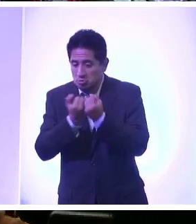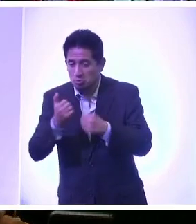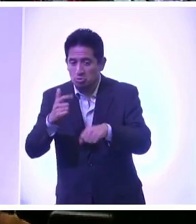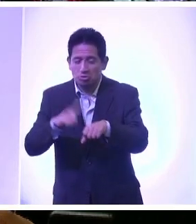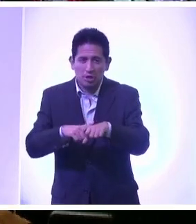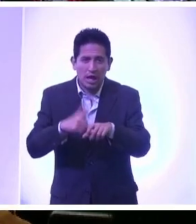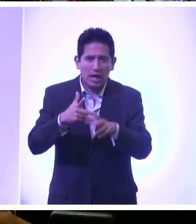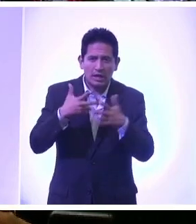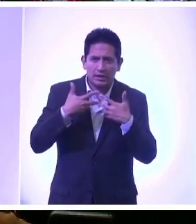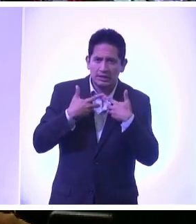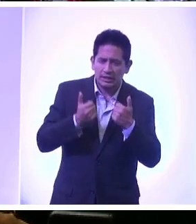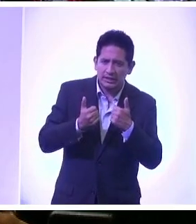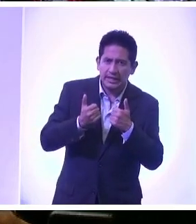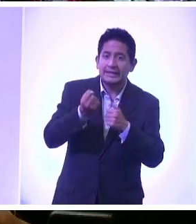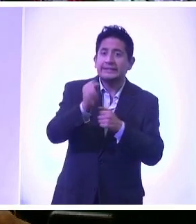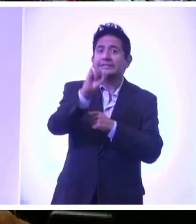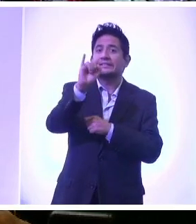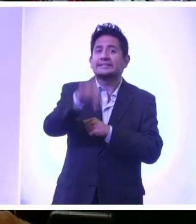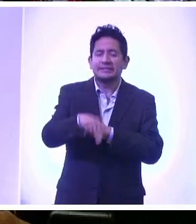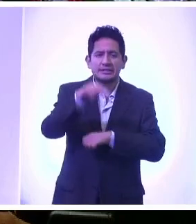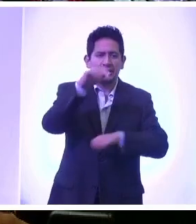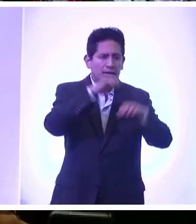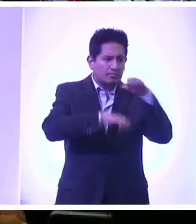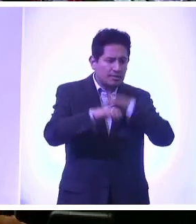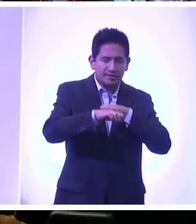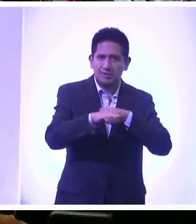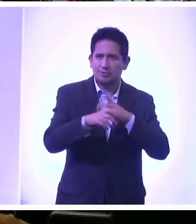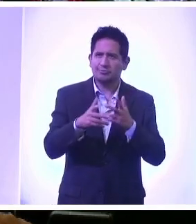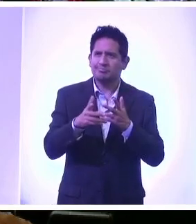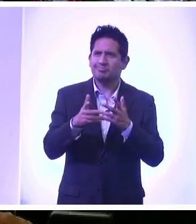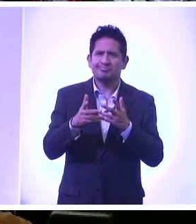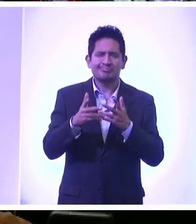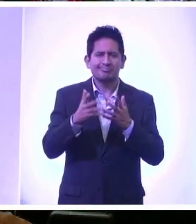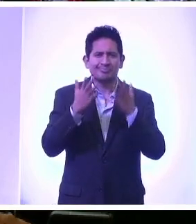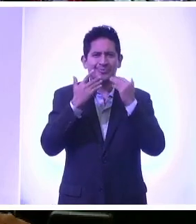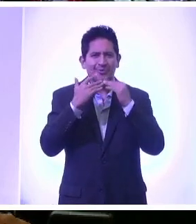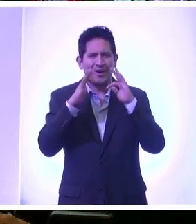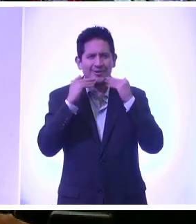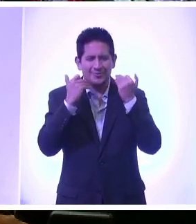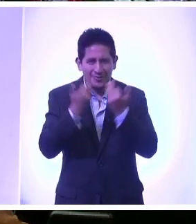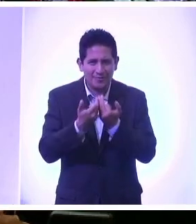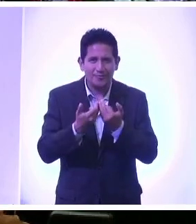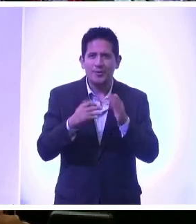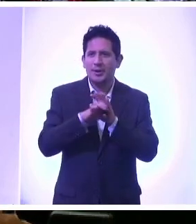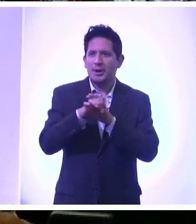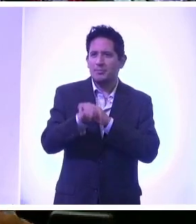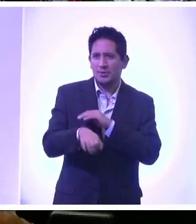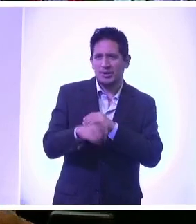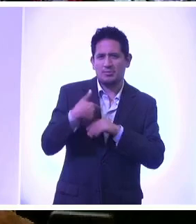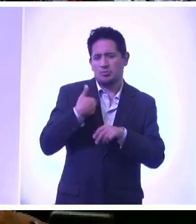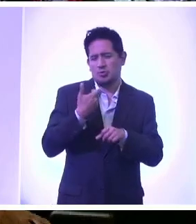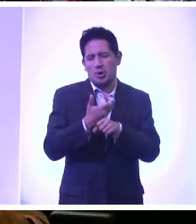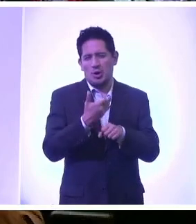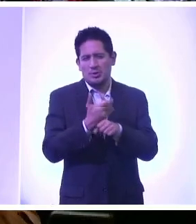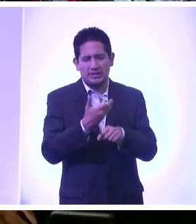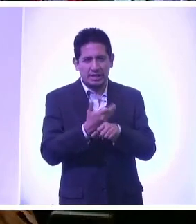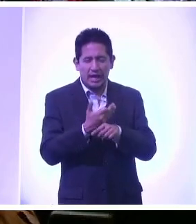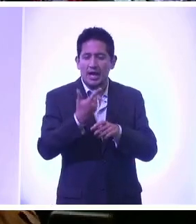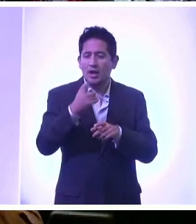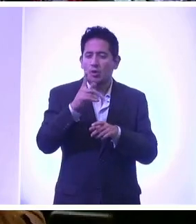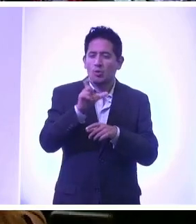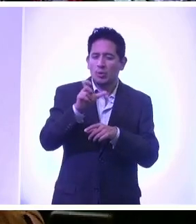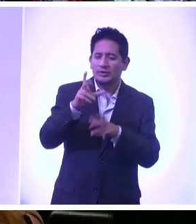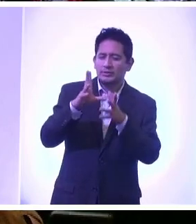micro pequeñas y medianas empresas o sea estoy excluyendo a grupos como Walmart Amazon y las grandes